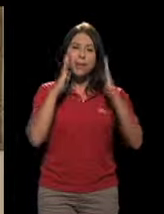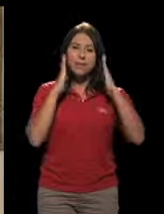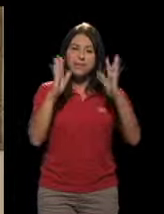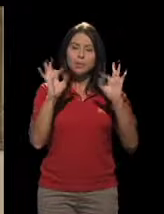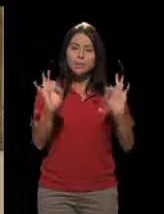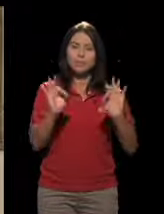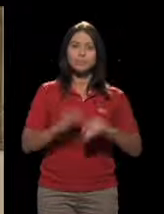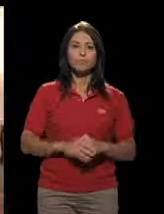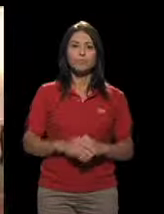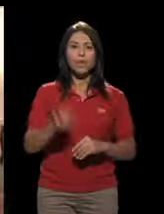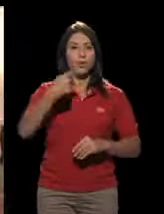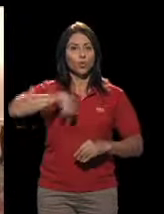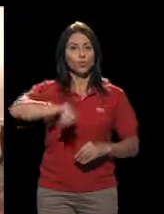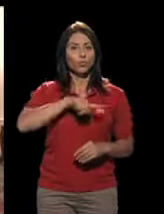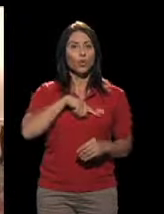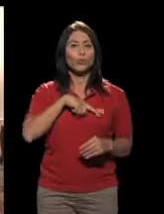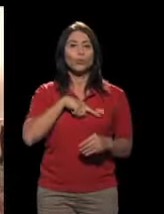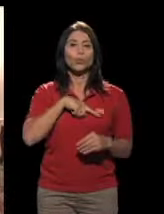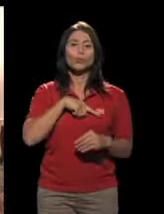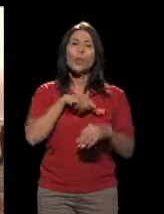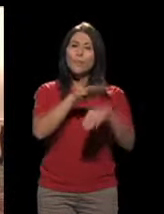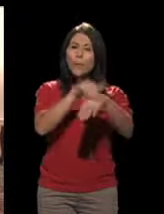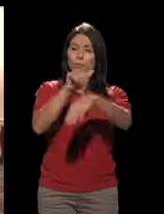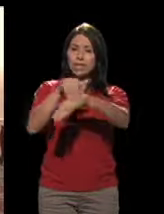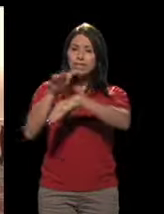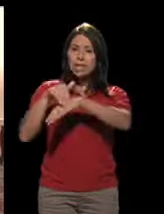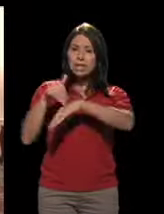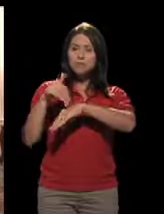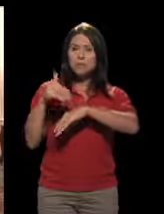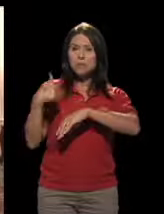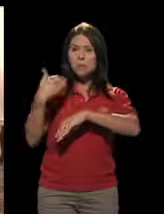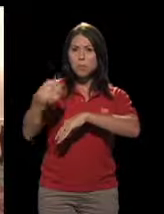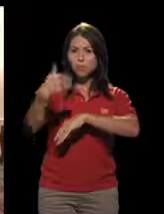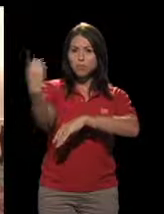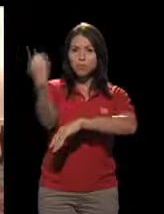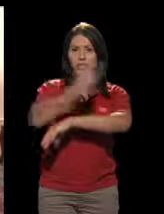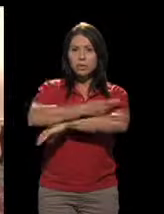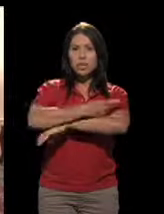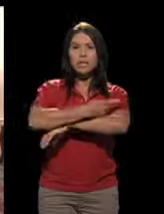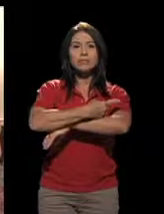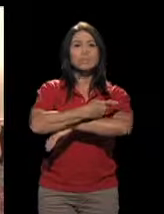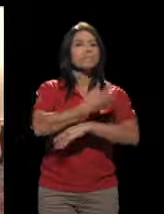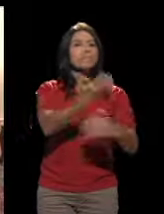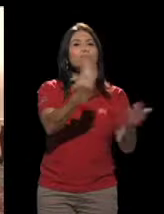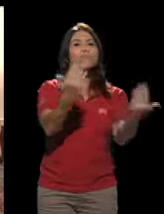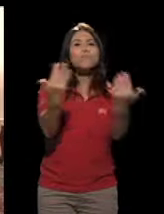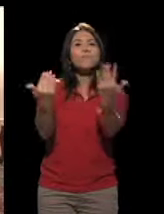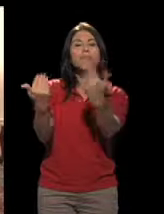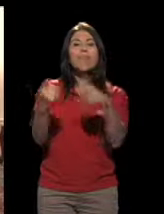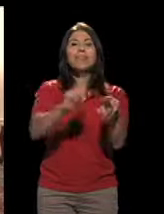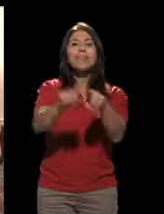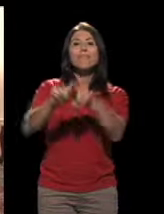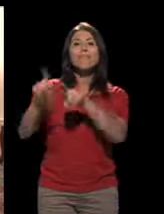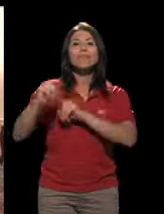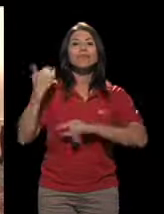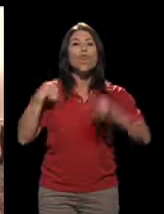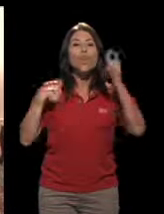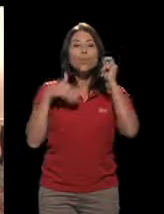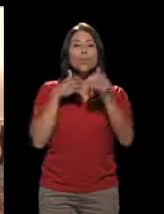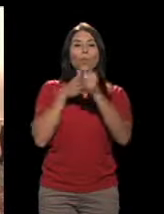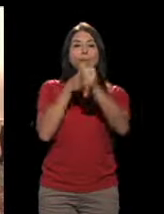que corresponde. Nosotros vamos a hacer un llamado en los próximos días a diferentes líderes y